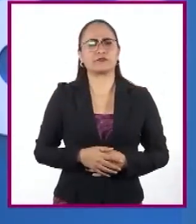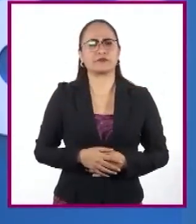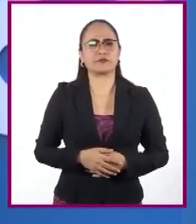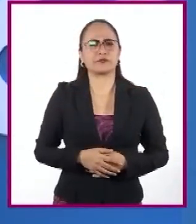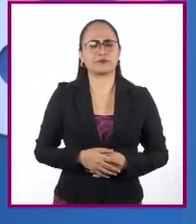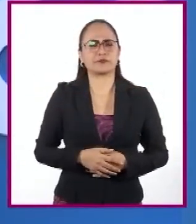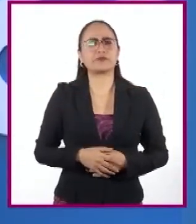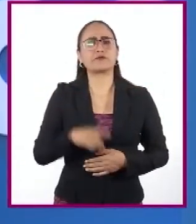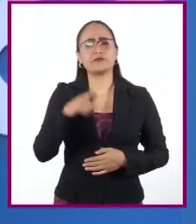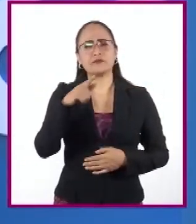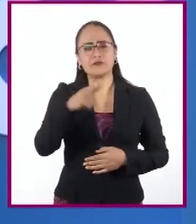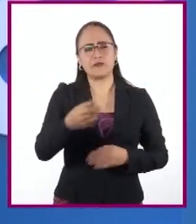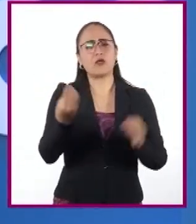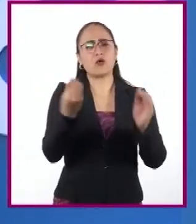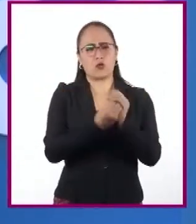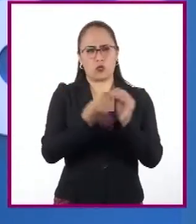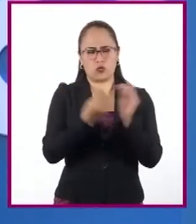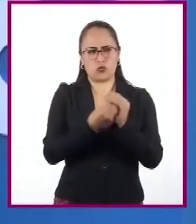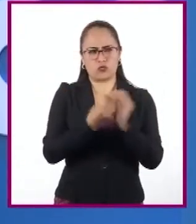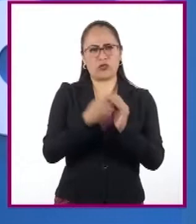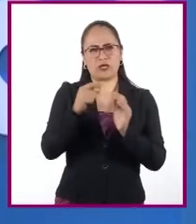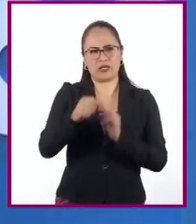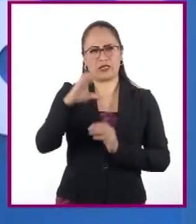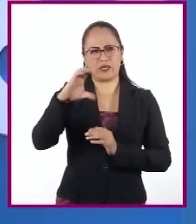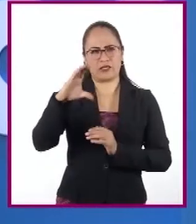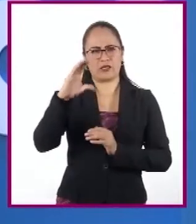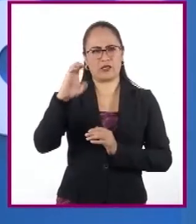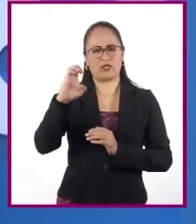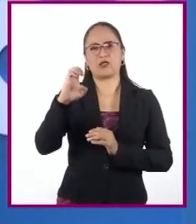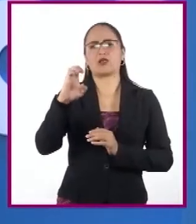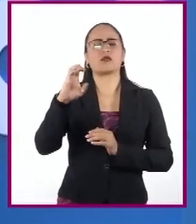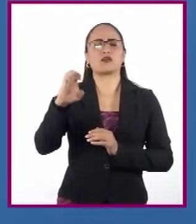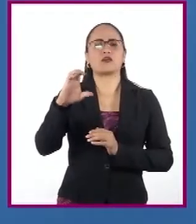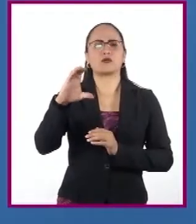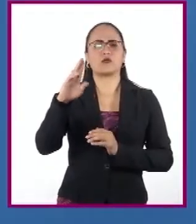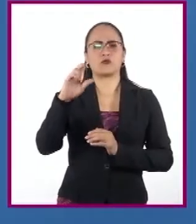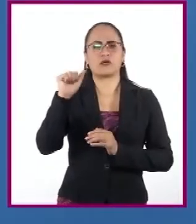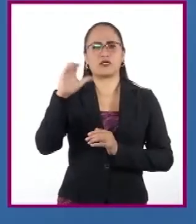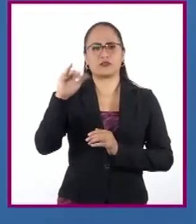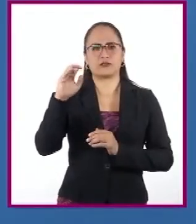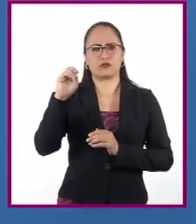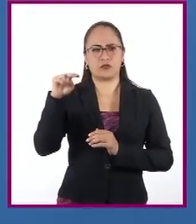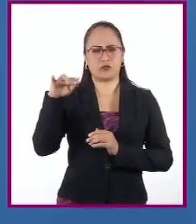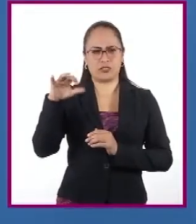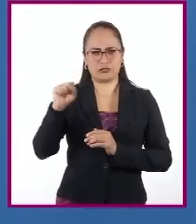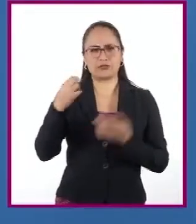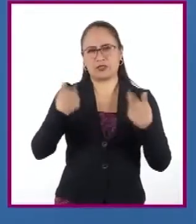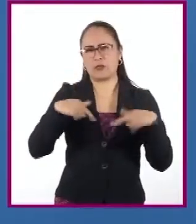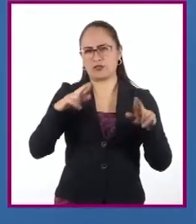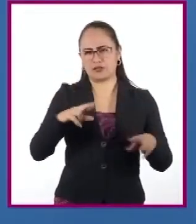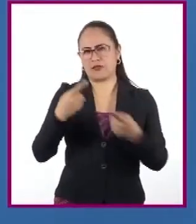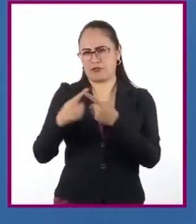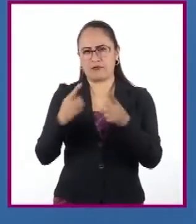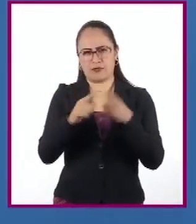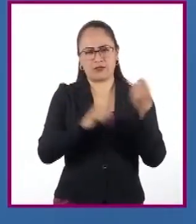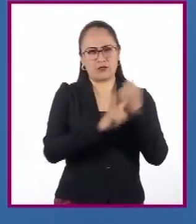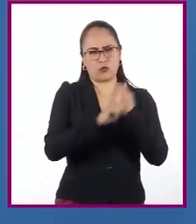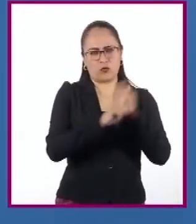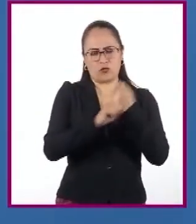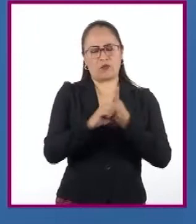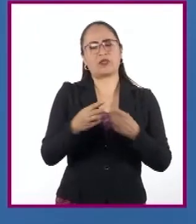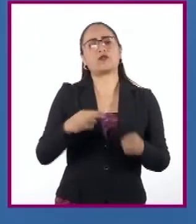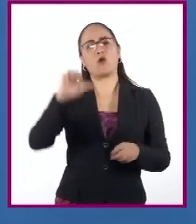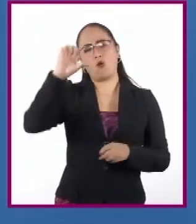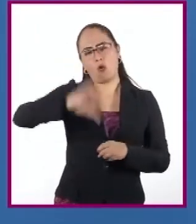a plantear las ecuaciones que representan a diferentes problemas. Los materiales que vamos a utilizar